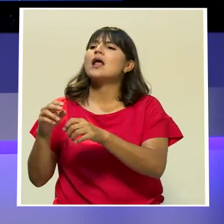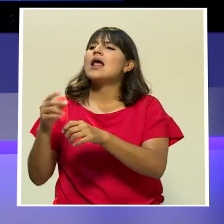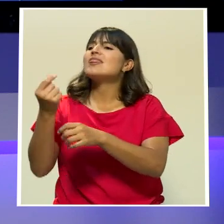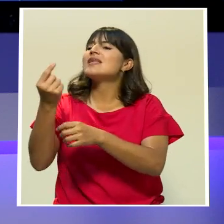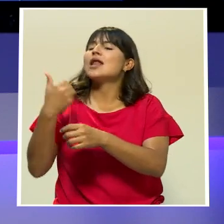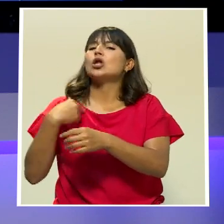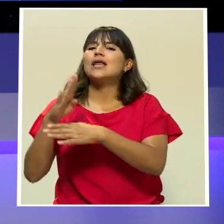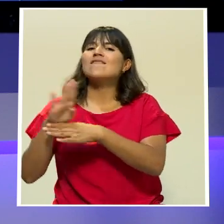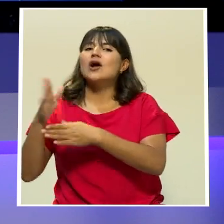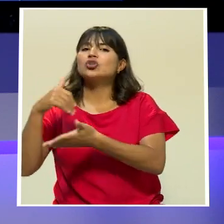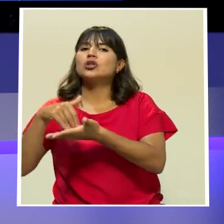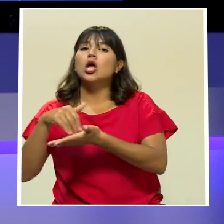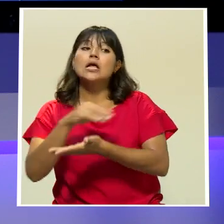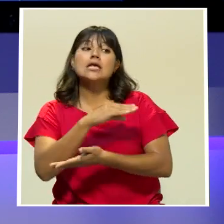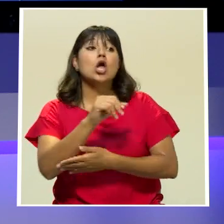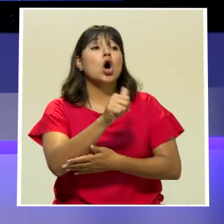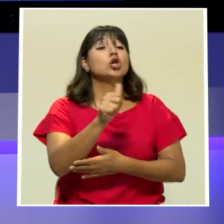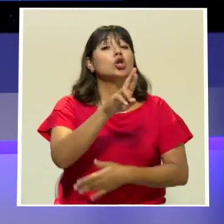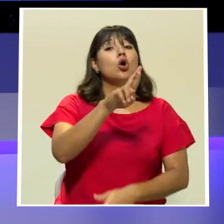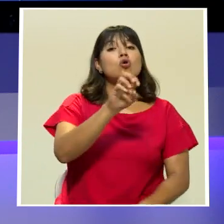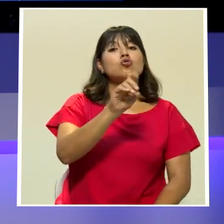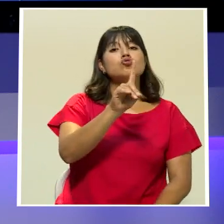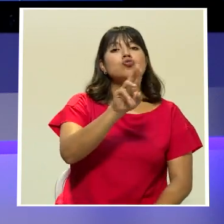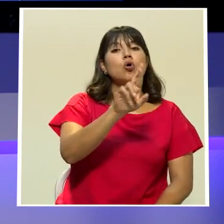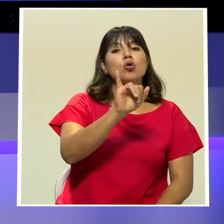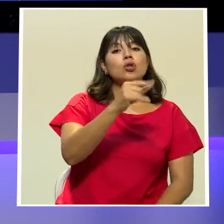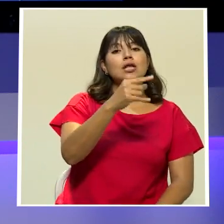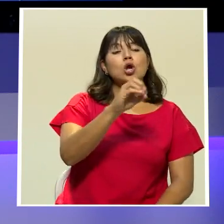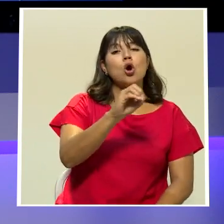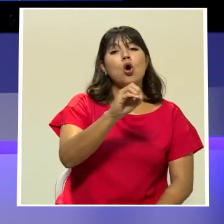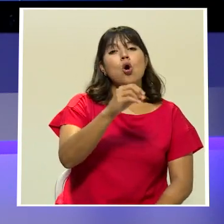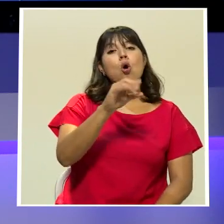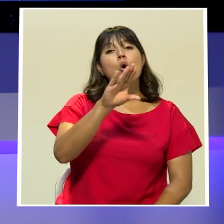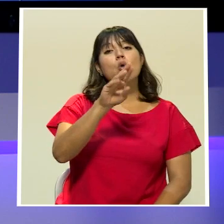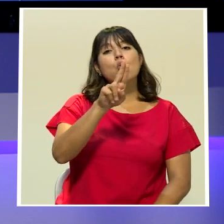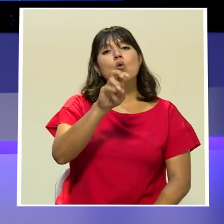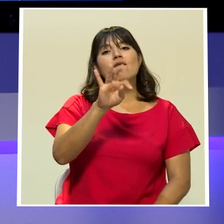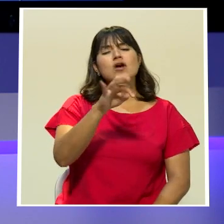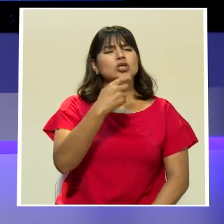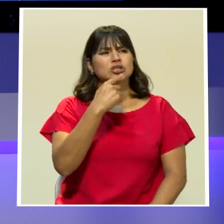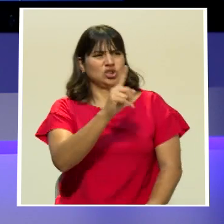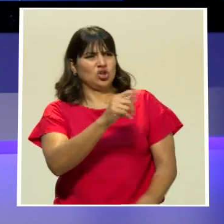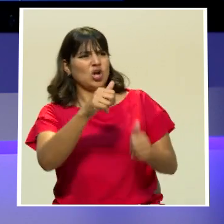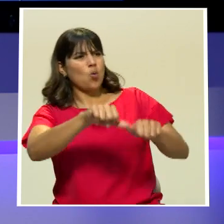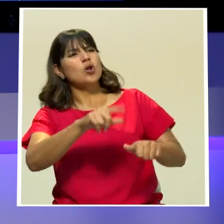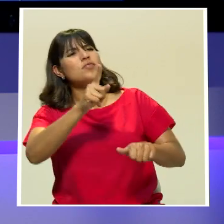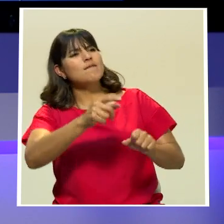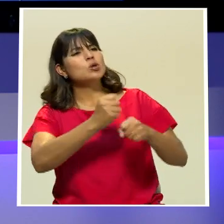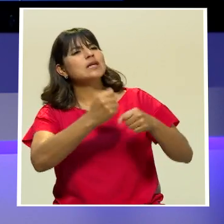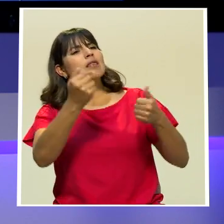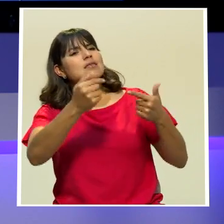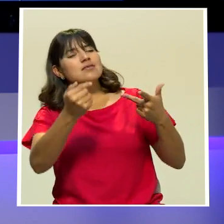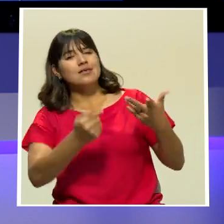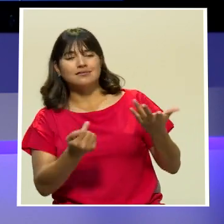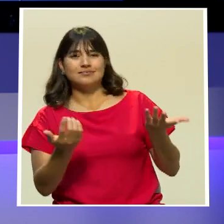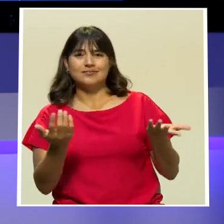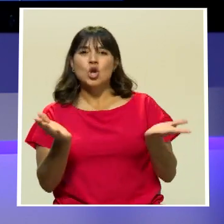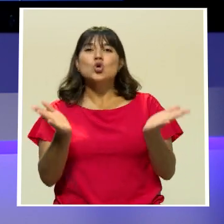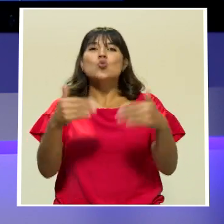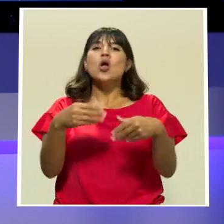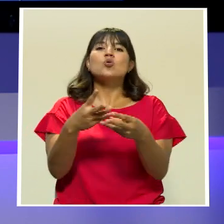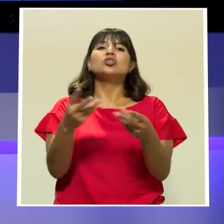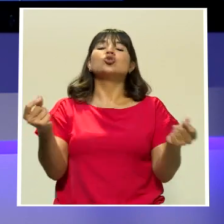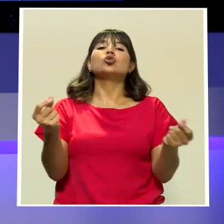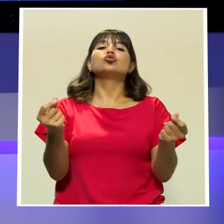decir, no es tan claro como que vamos a meter todo en un tubito de ensayo y va a salir una respuesta. Y luego hay